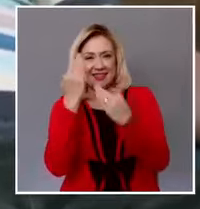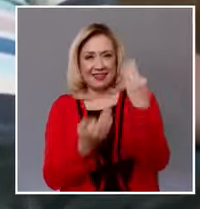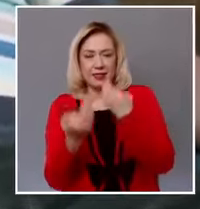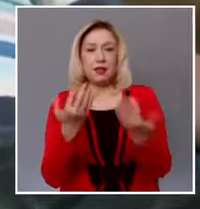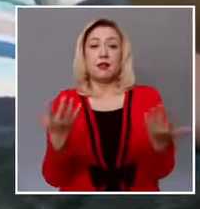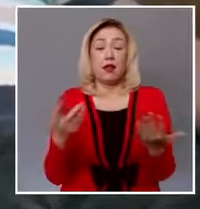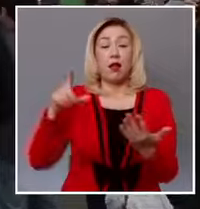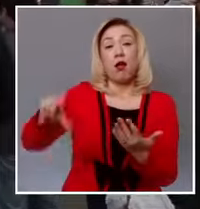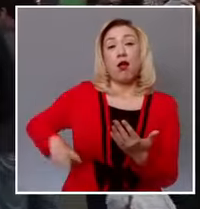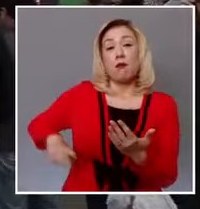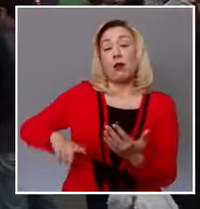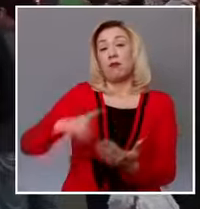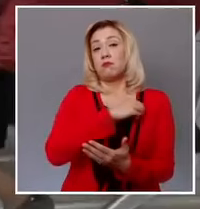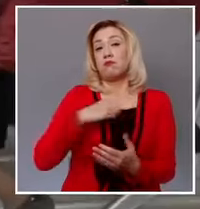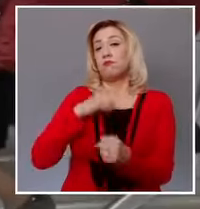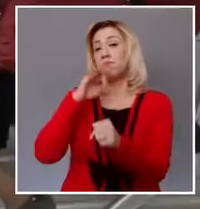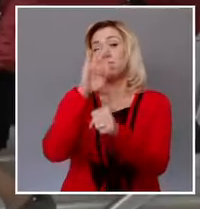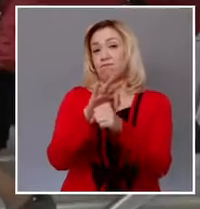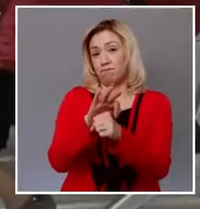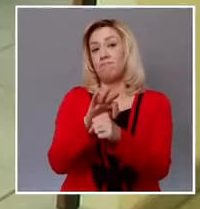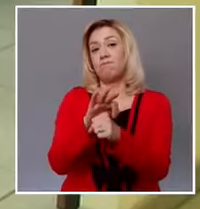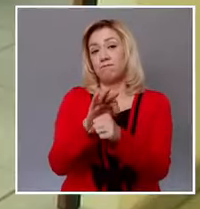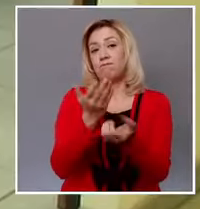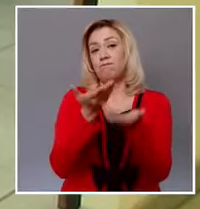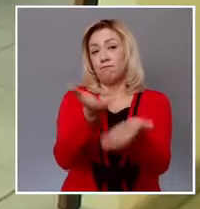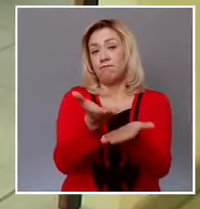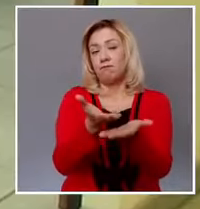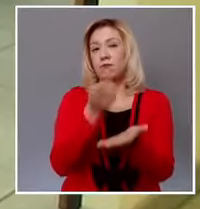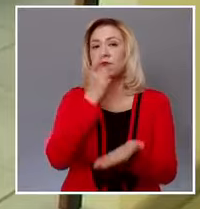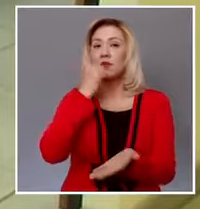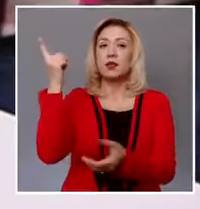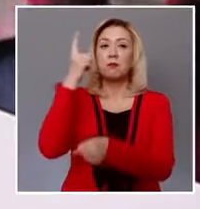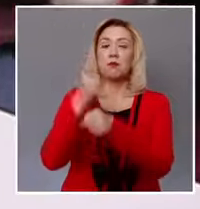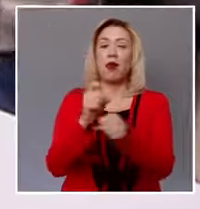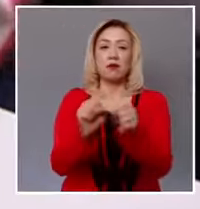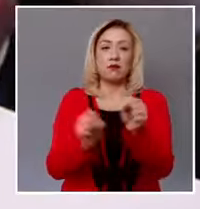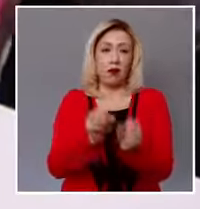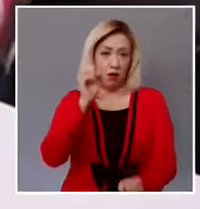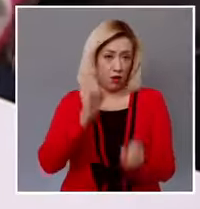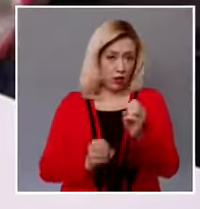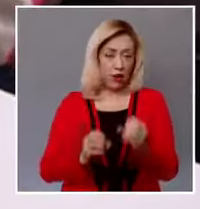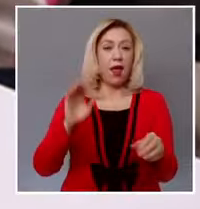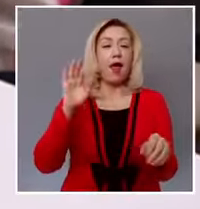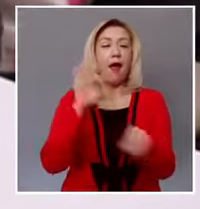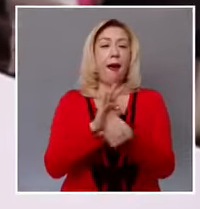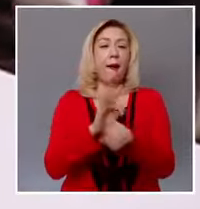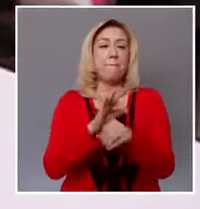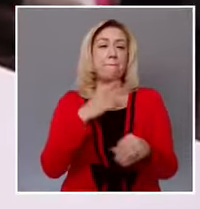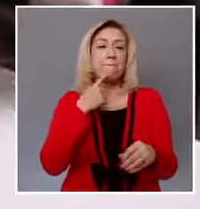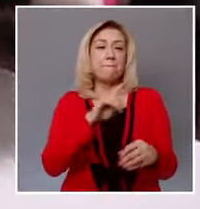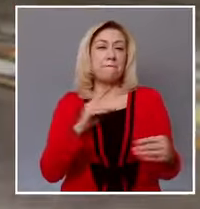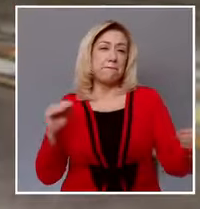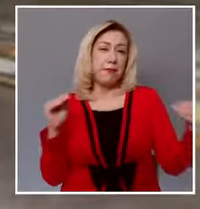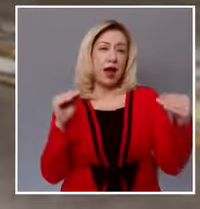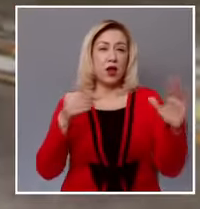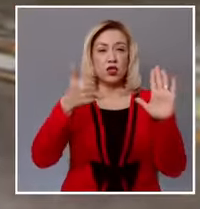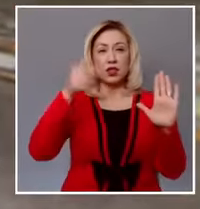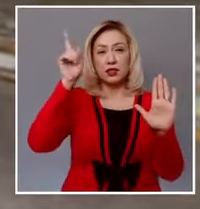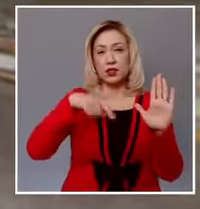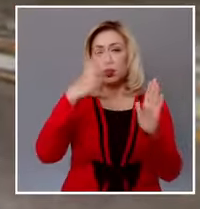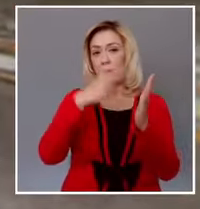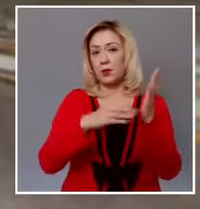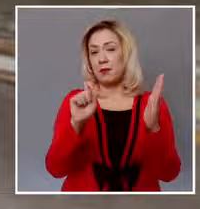protección y garantía, de acuerdo con la resolución de la primera sala de la Corte en el amparo directo 6/2023. El pasado 3 de enero